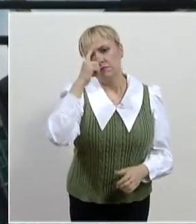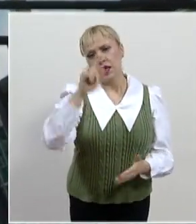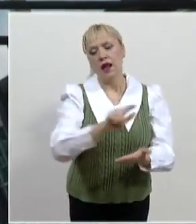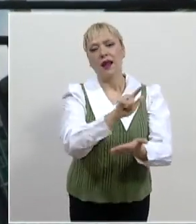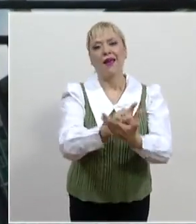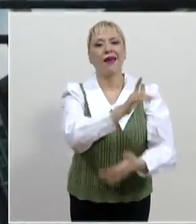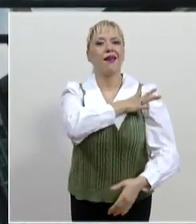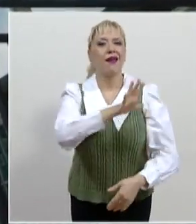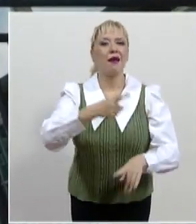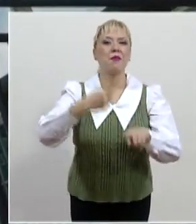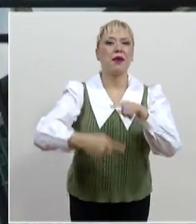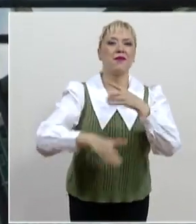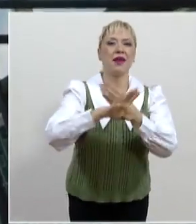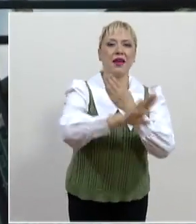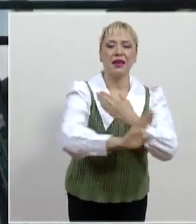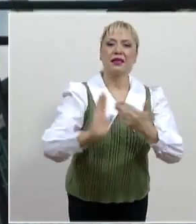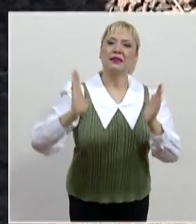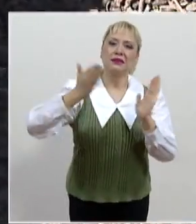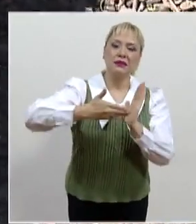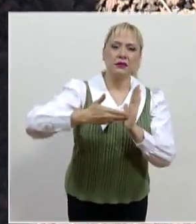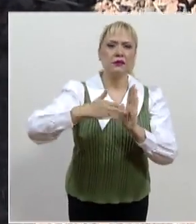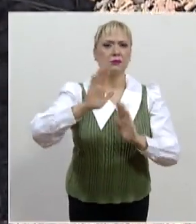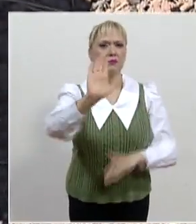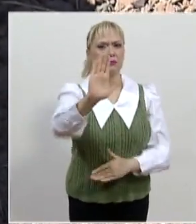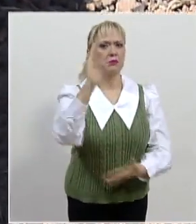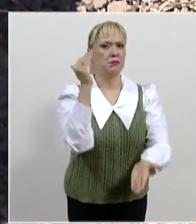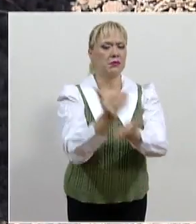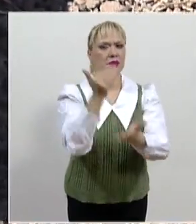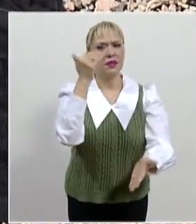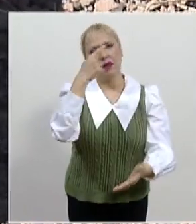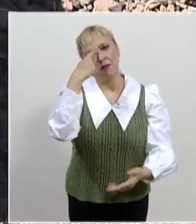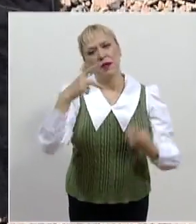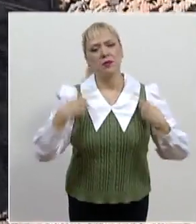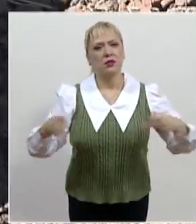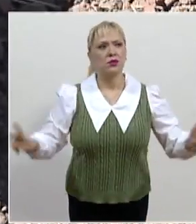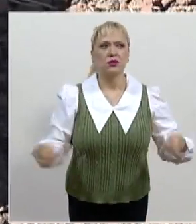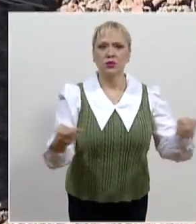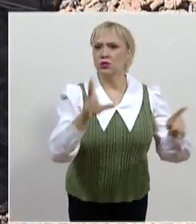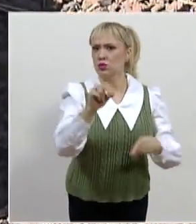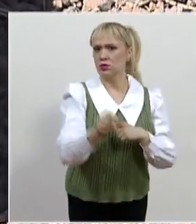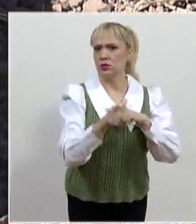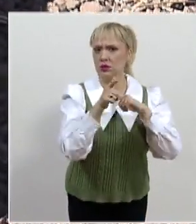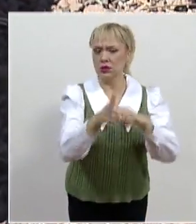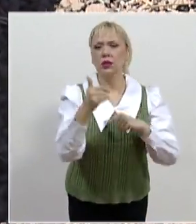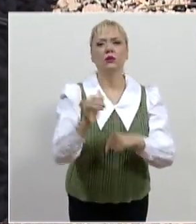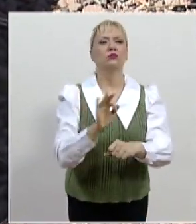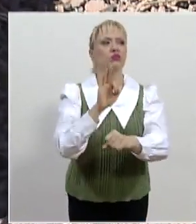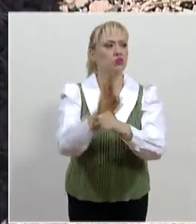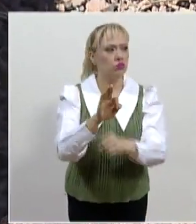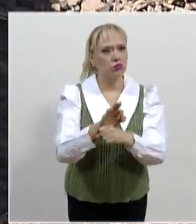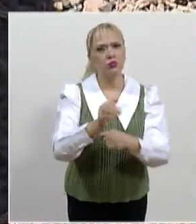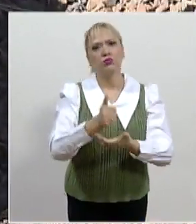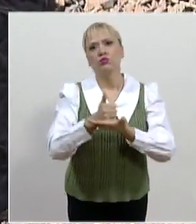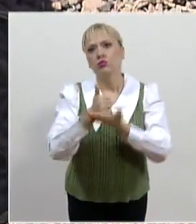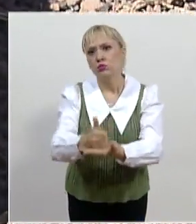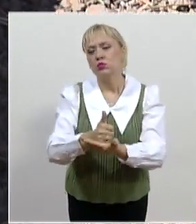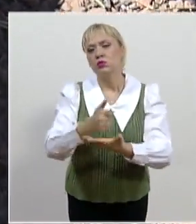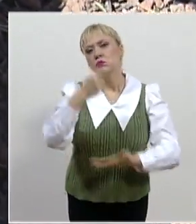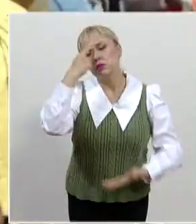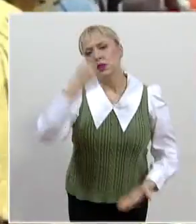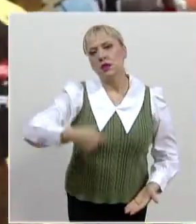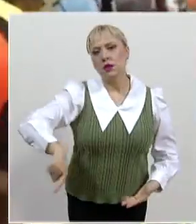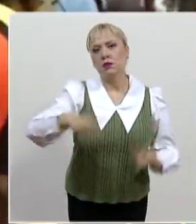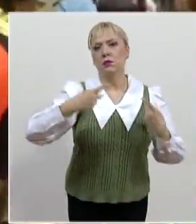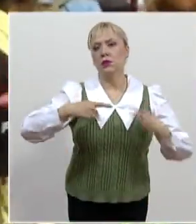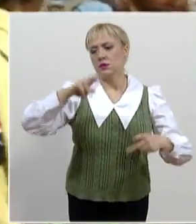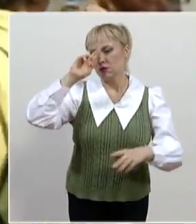para prevenir, sancionar y erradicar los delitos en materia de trata de personas y para también la protección y asistencia a las